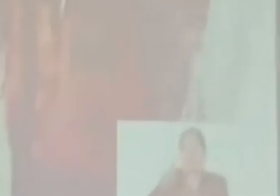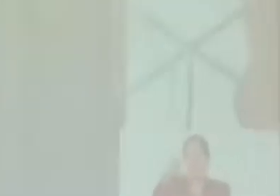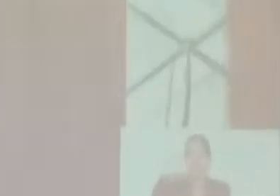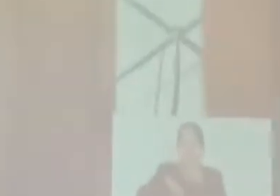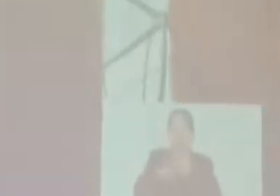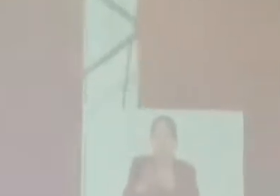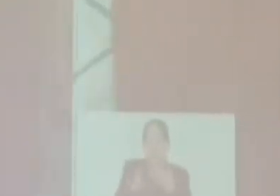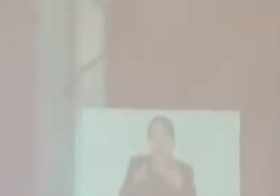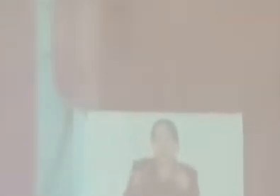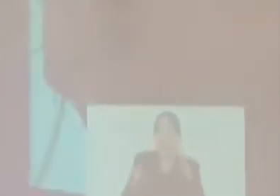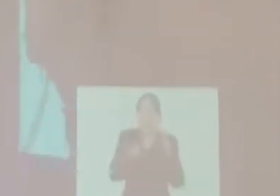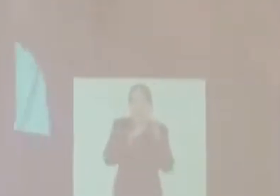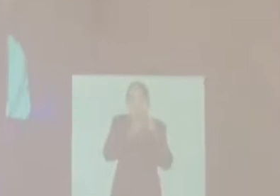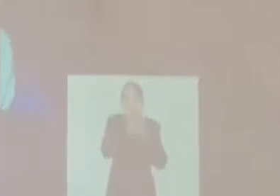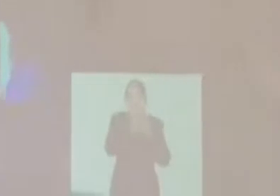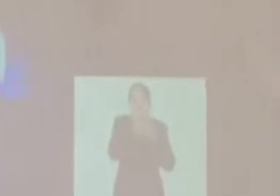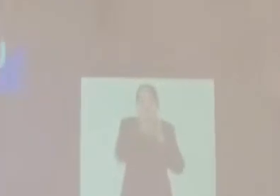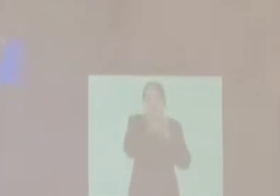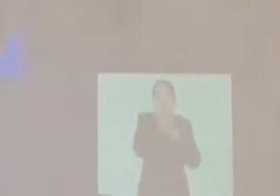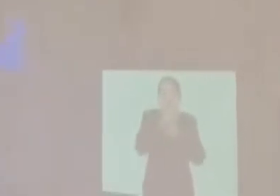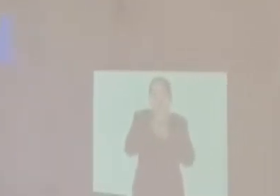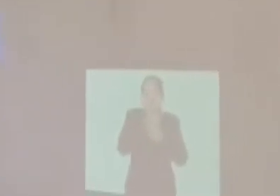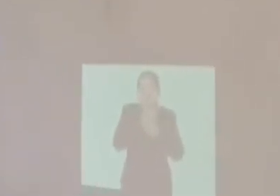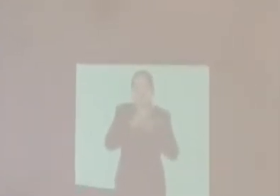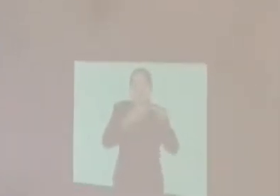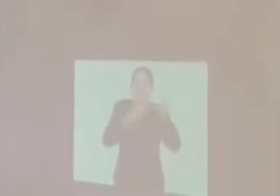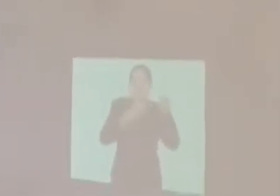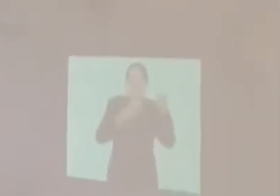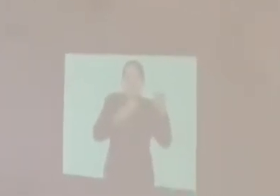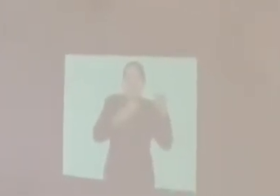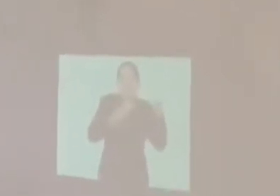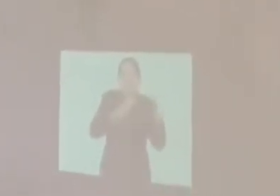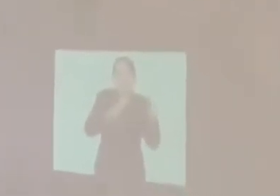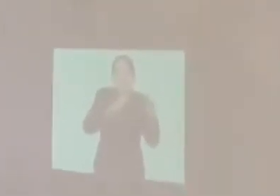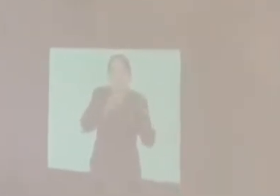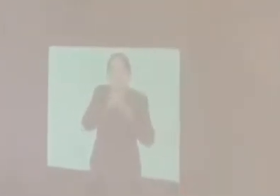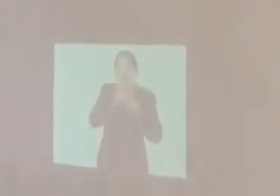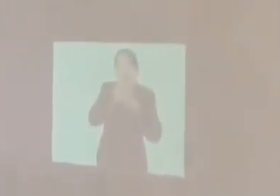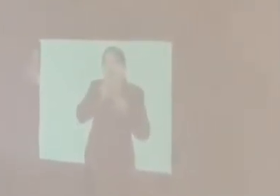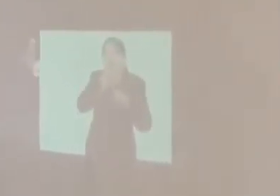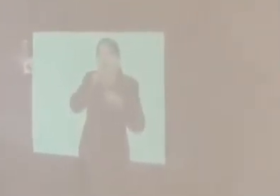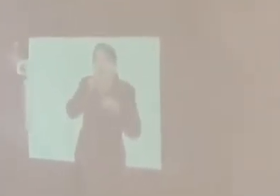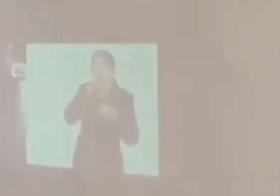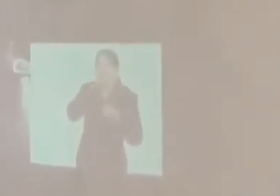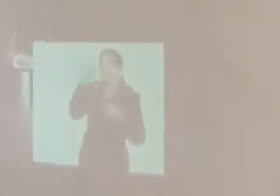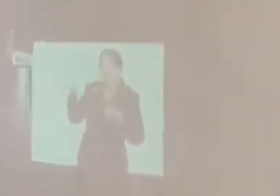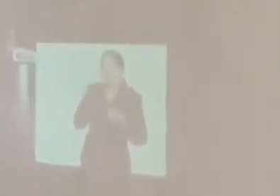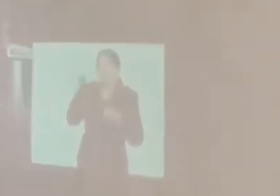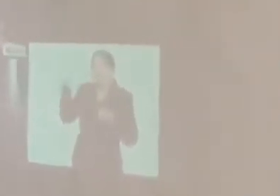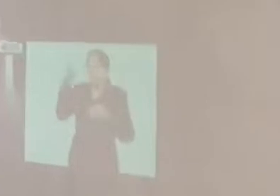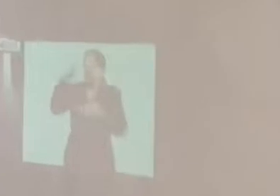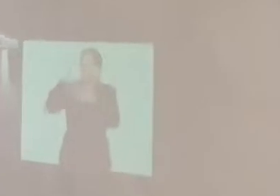metro. El otro día nos dijeron los de la UNOPS que somos la ciudad que más está invirtiendo en el metro en todo el mundo.